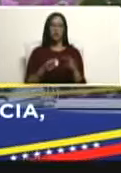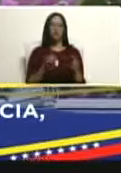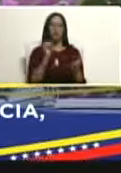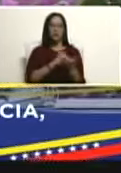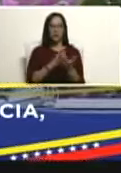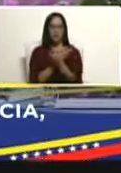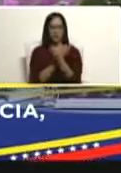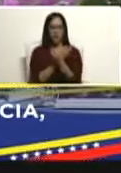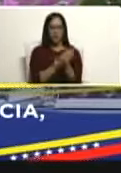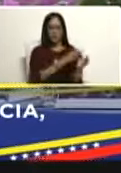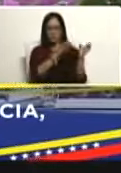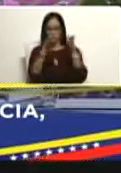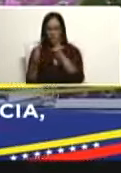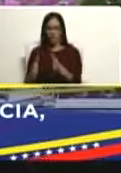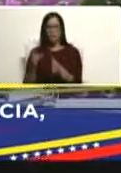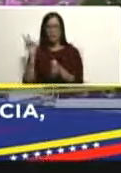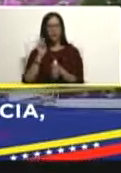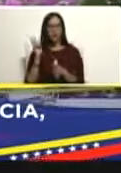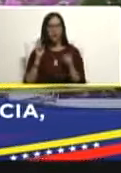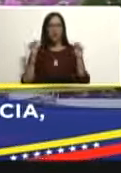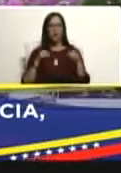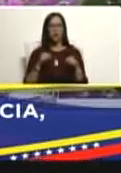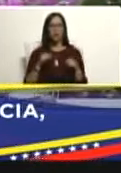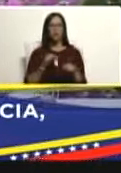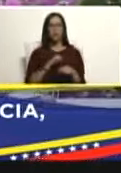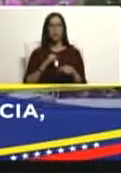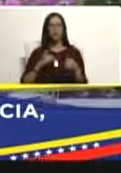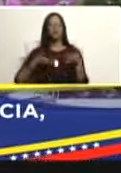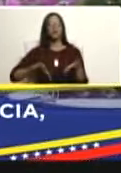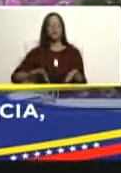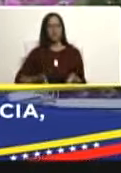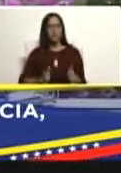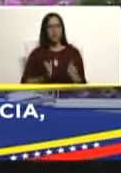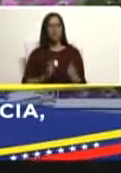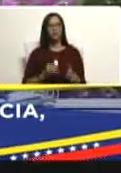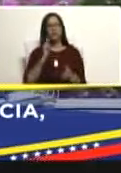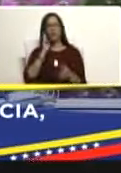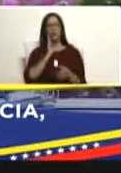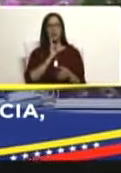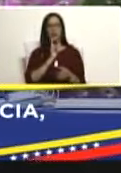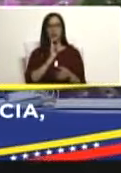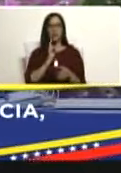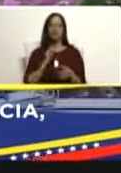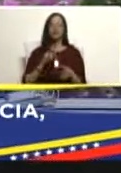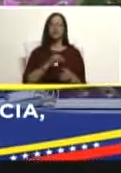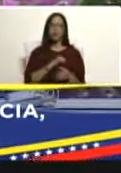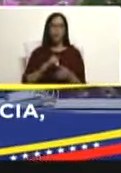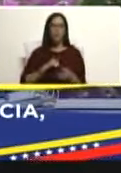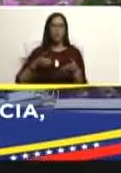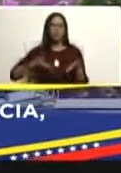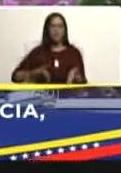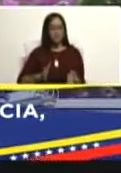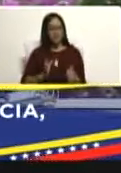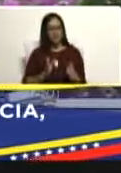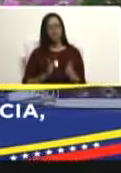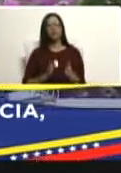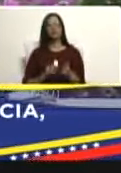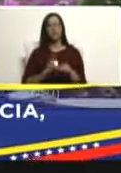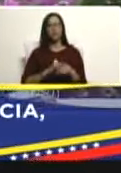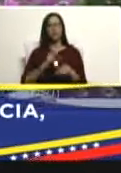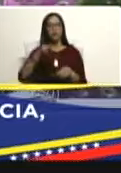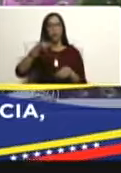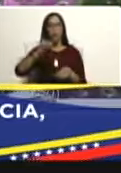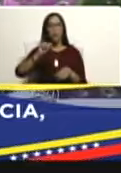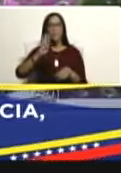Venezuela. Entonces, hoy somos hijos e hijos de Bolívar, somos hijas e hijas del doctor Humberto